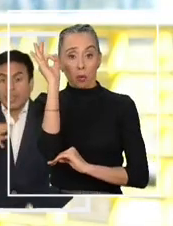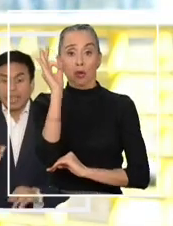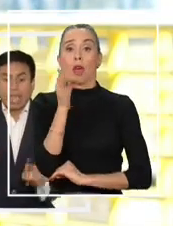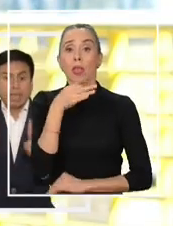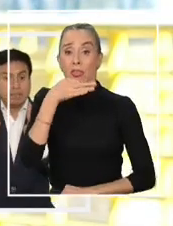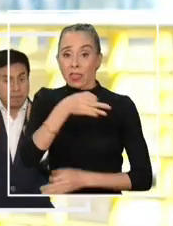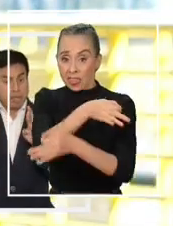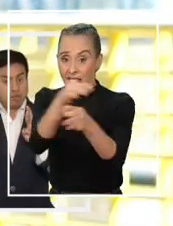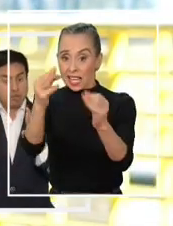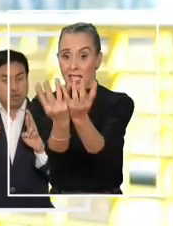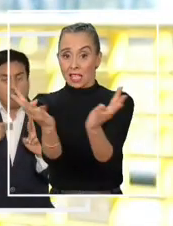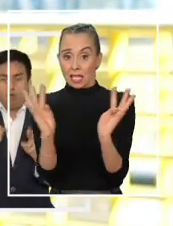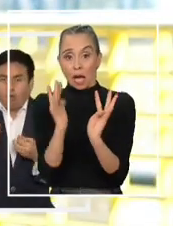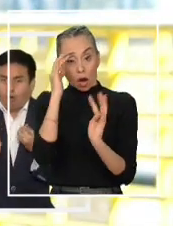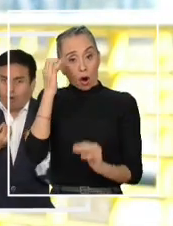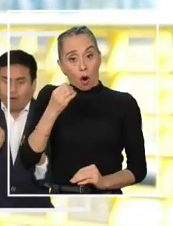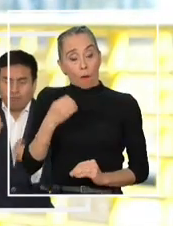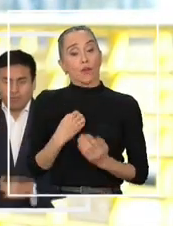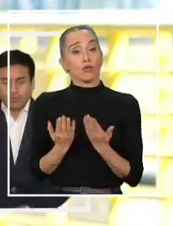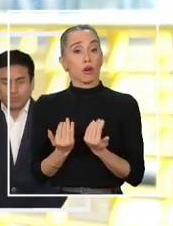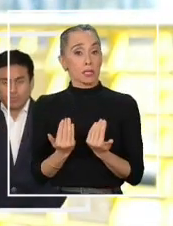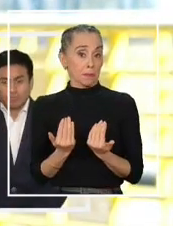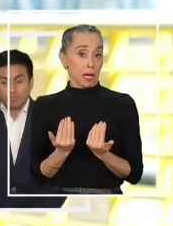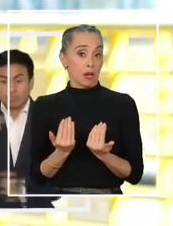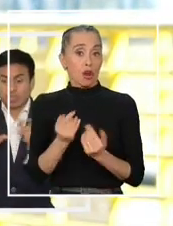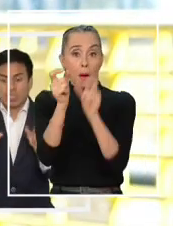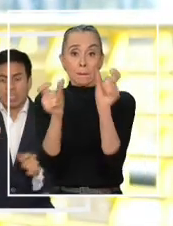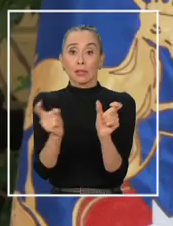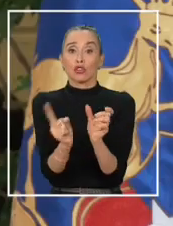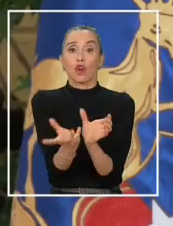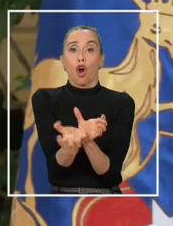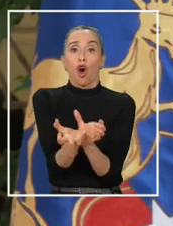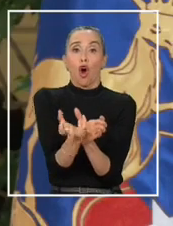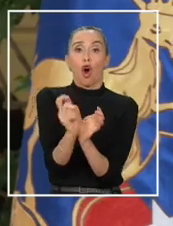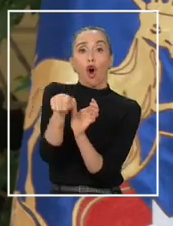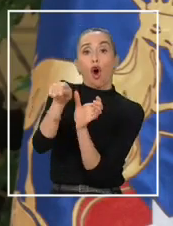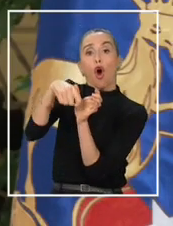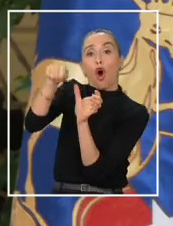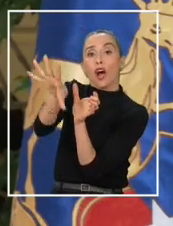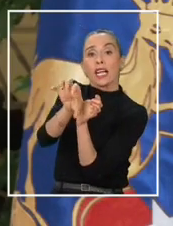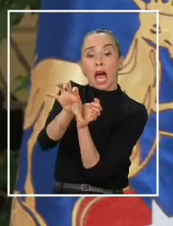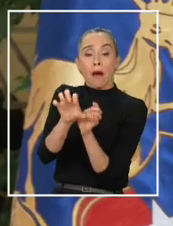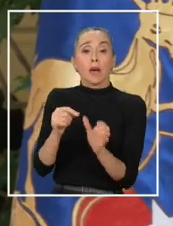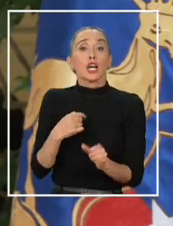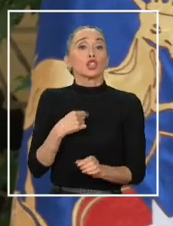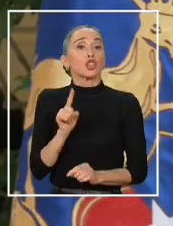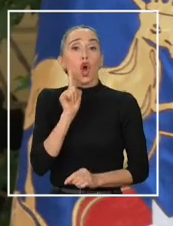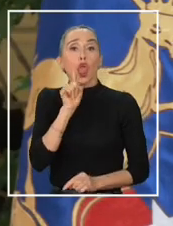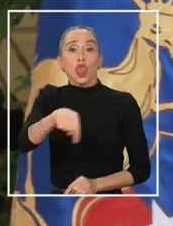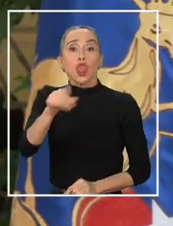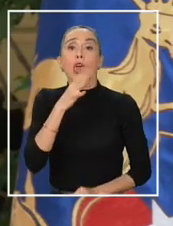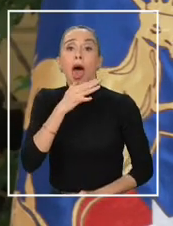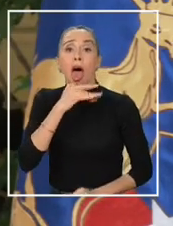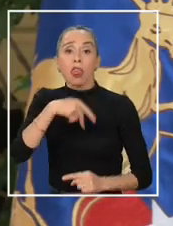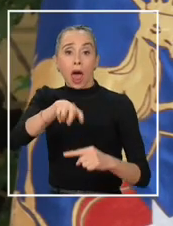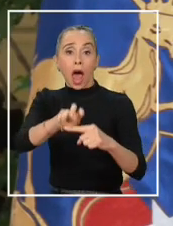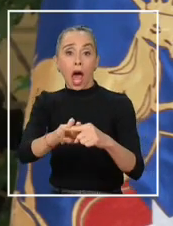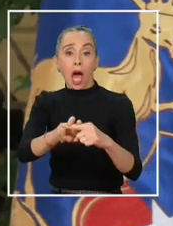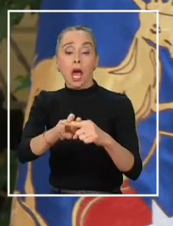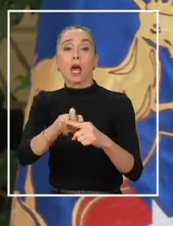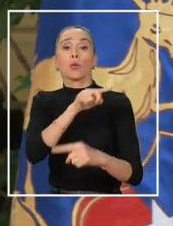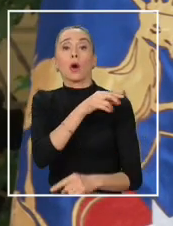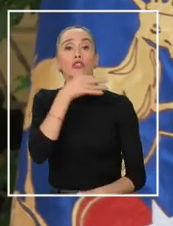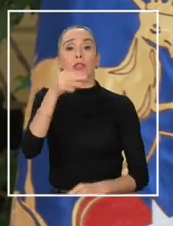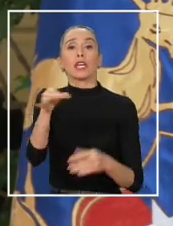que, como me resultaba obvio, que nadie esté grabando. Que no estuve presente cuando... Dicen que dieron